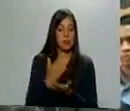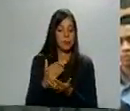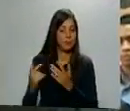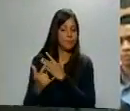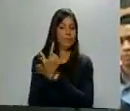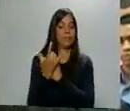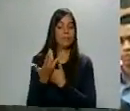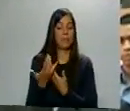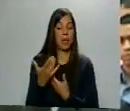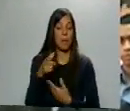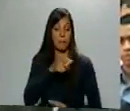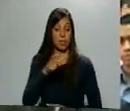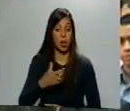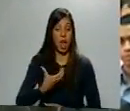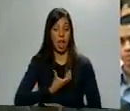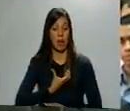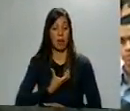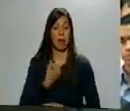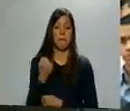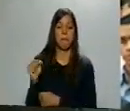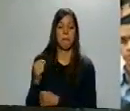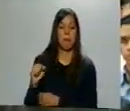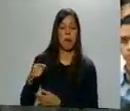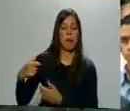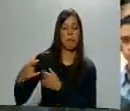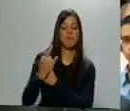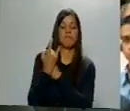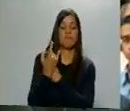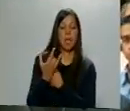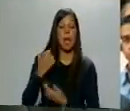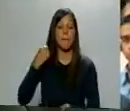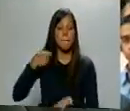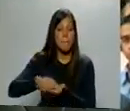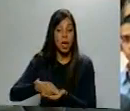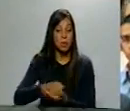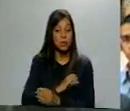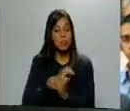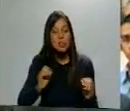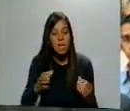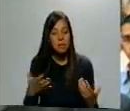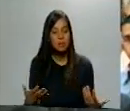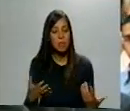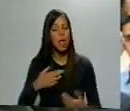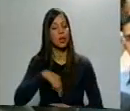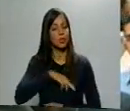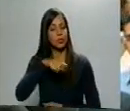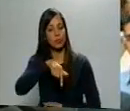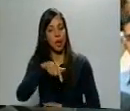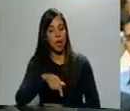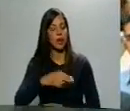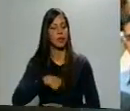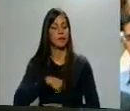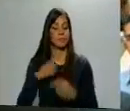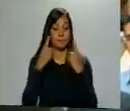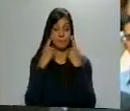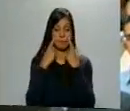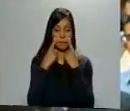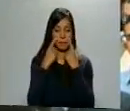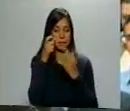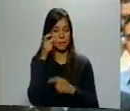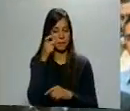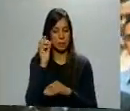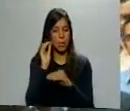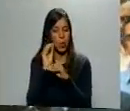burlados por los alcaldes que tienen, que lamentablemente no le han dado respuesta, la respuesta oportuna, que nosotros desde aquí estaremos para velar por